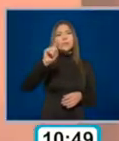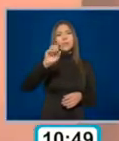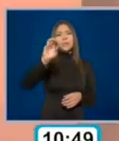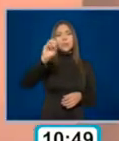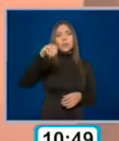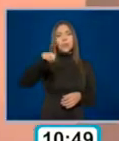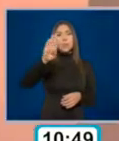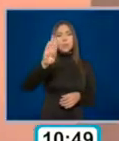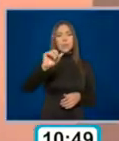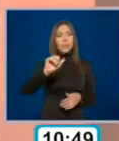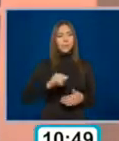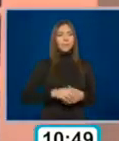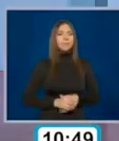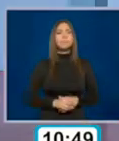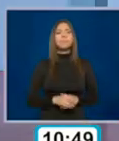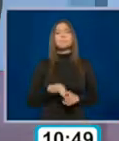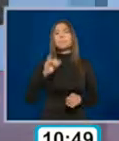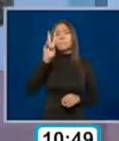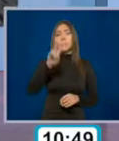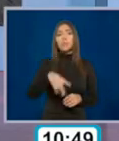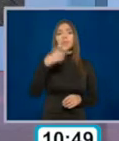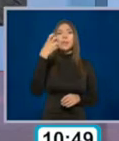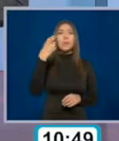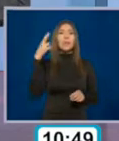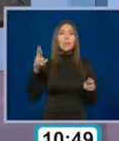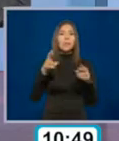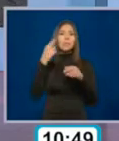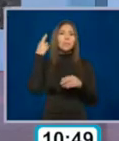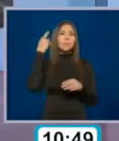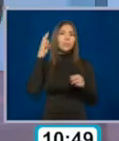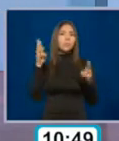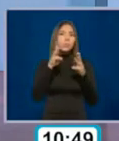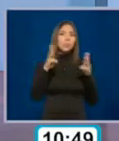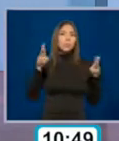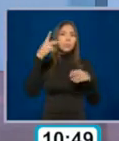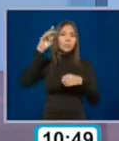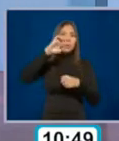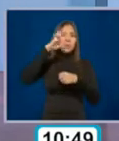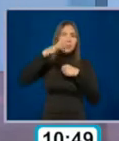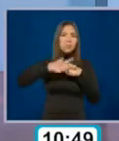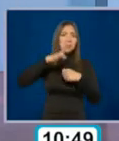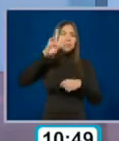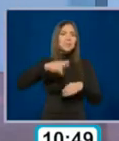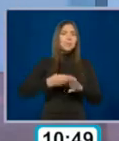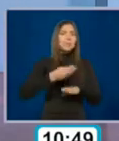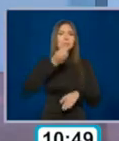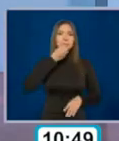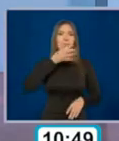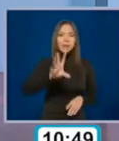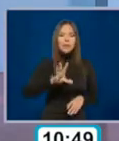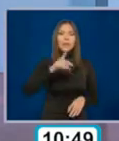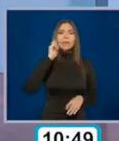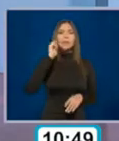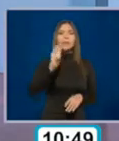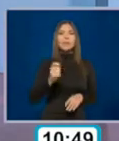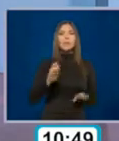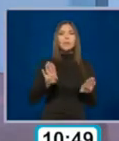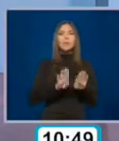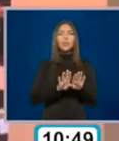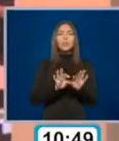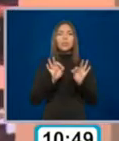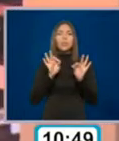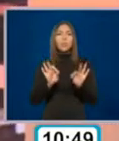sí, lo dijiste perfecto. Es verdad, es un ritmo de europeo que está increíble, que es un ritmo que es muy sensual,